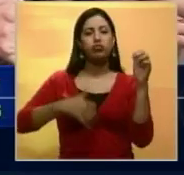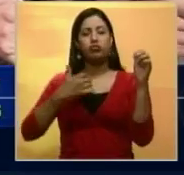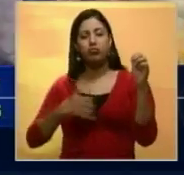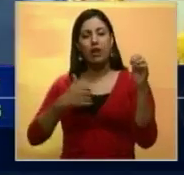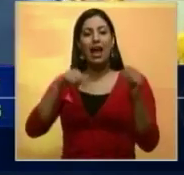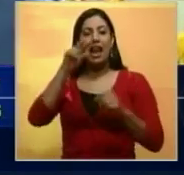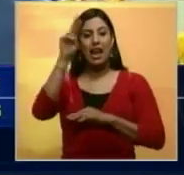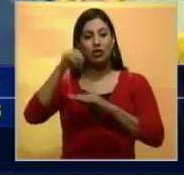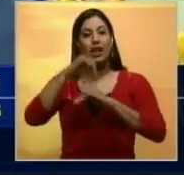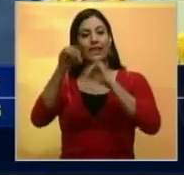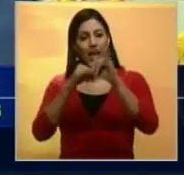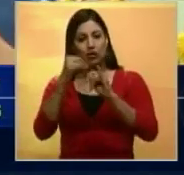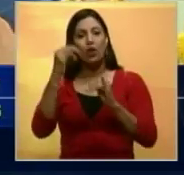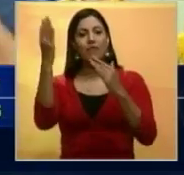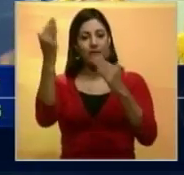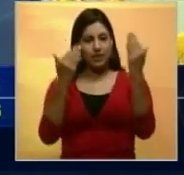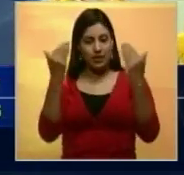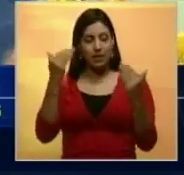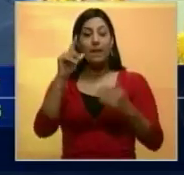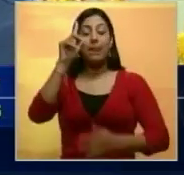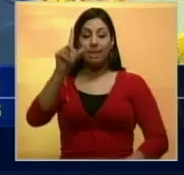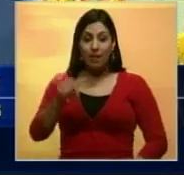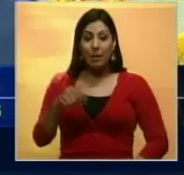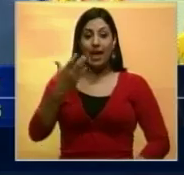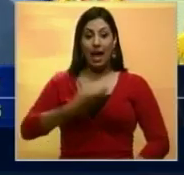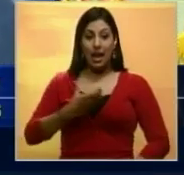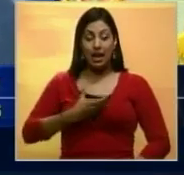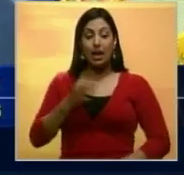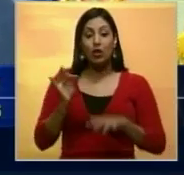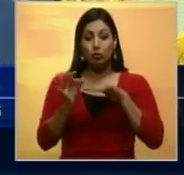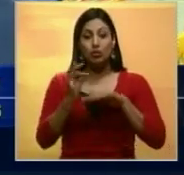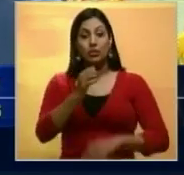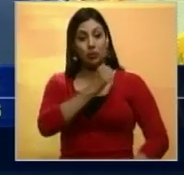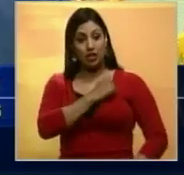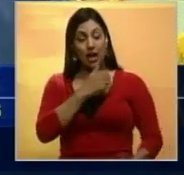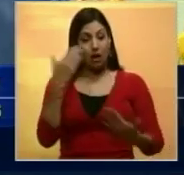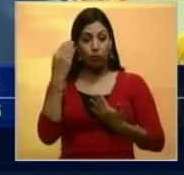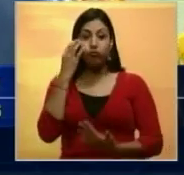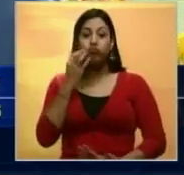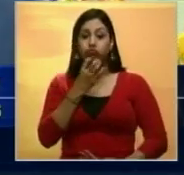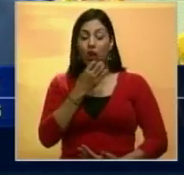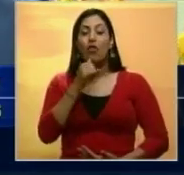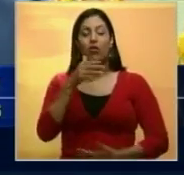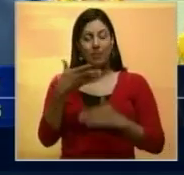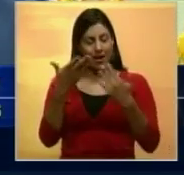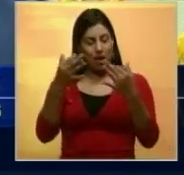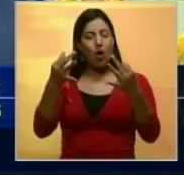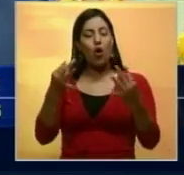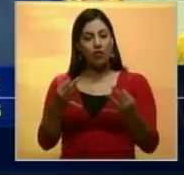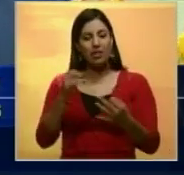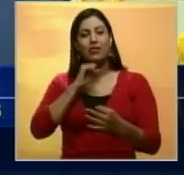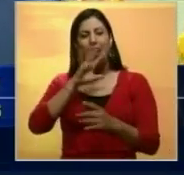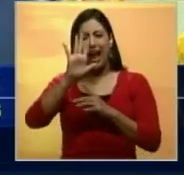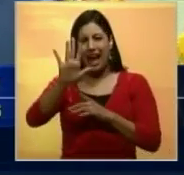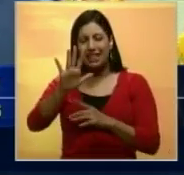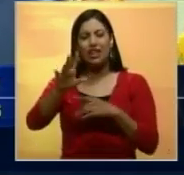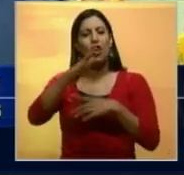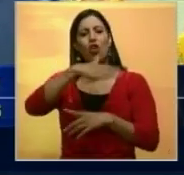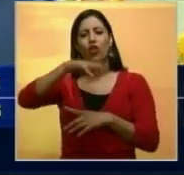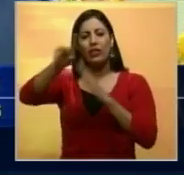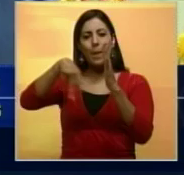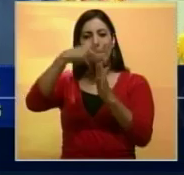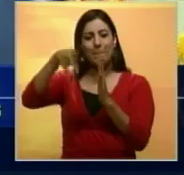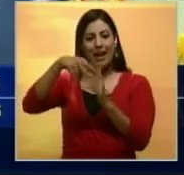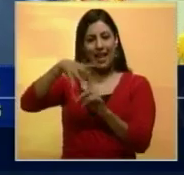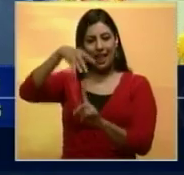tanto nacionales como internacionales. Asimismo, el alcalde del municipio Chacao, Ramón Muchacho, confirmó la tradicional fiesta que se llevará a cabo en la